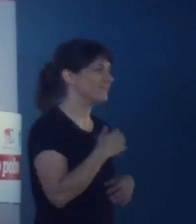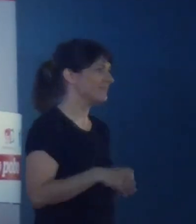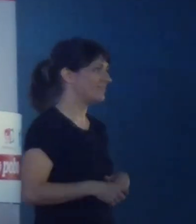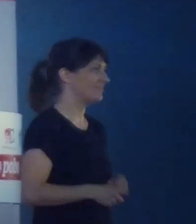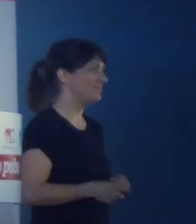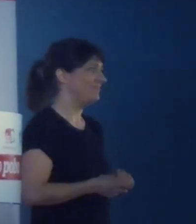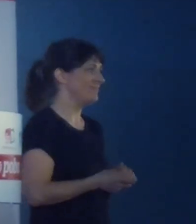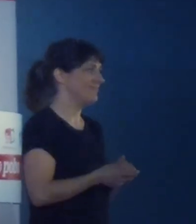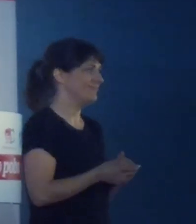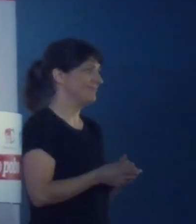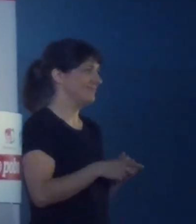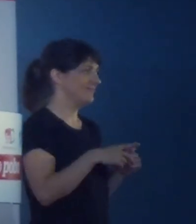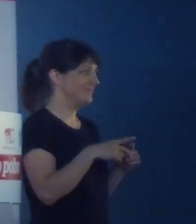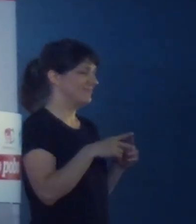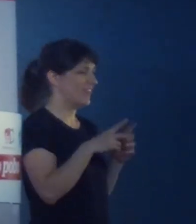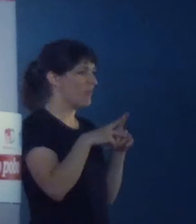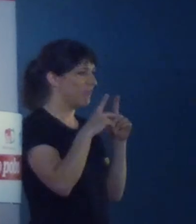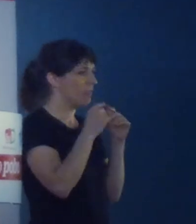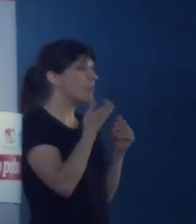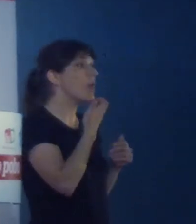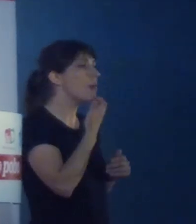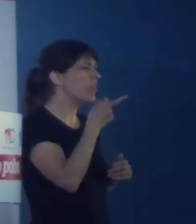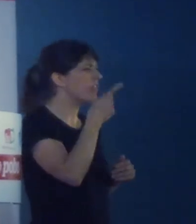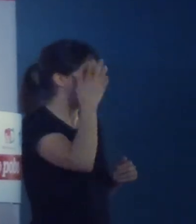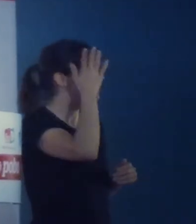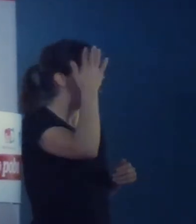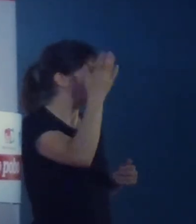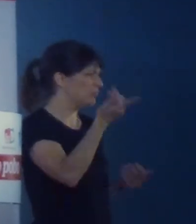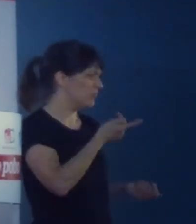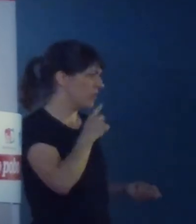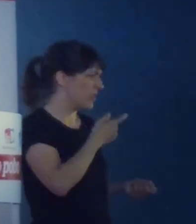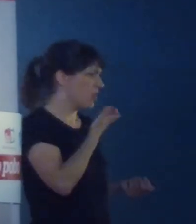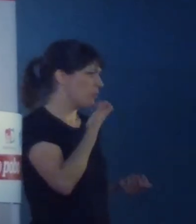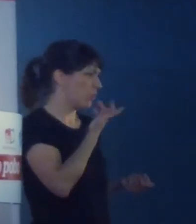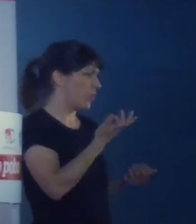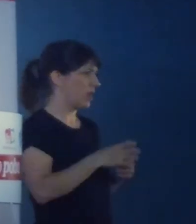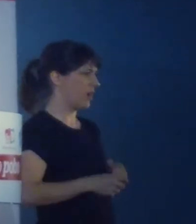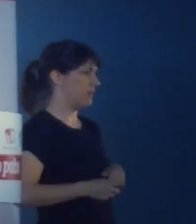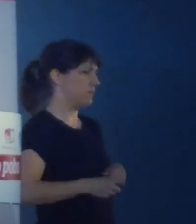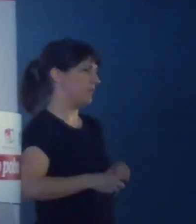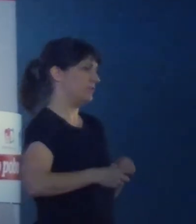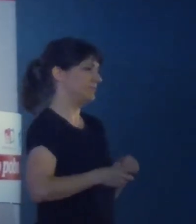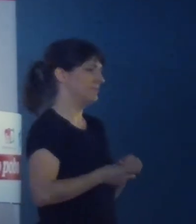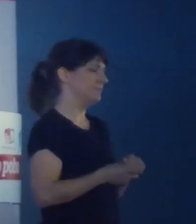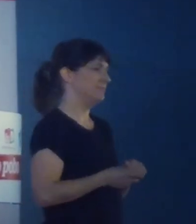O que nós da transición xa o chamábamos Pinocho, o que lle medraban na lisca, das que decía unha mentira.